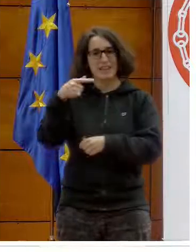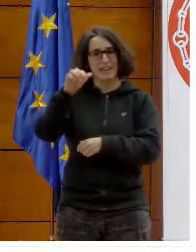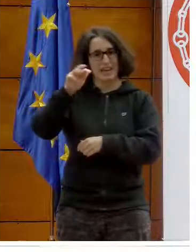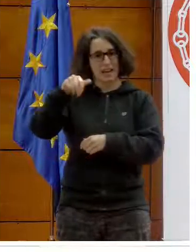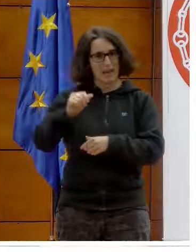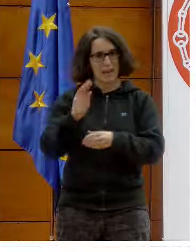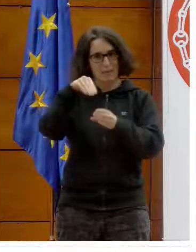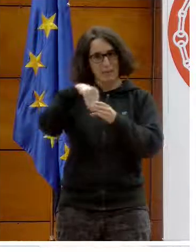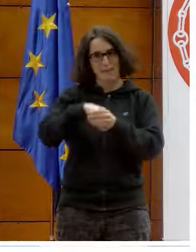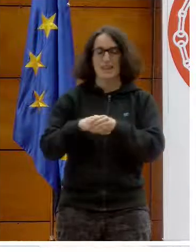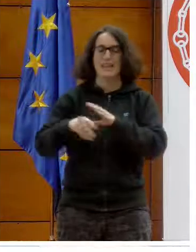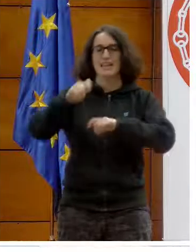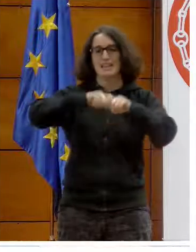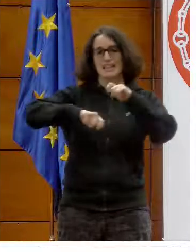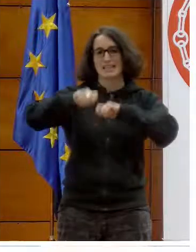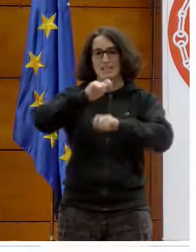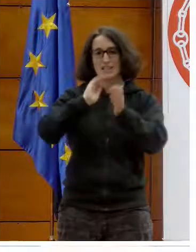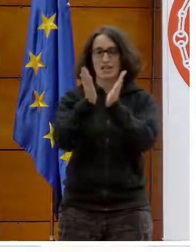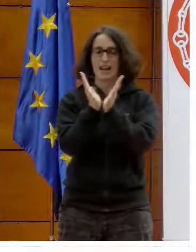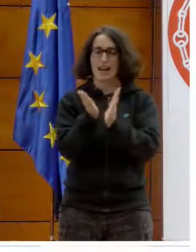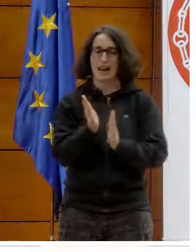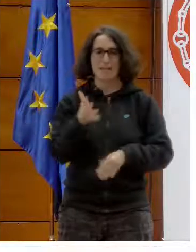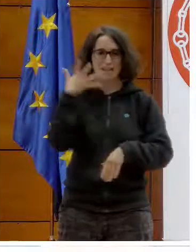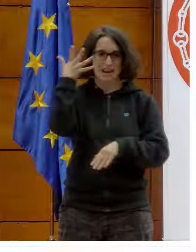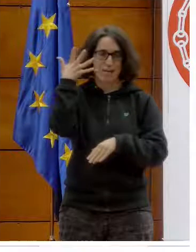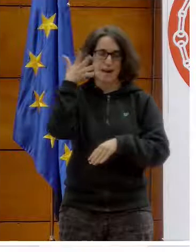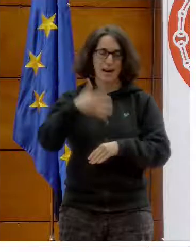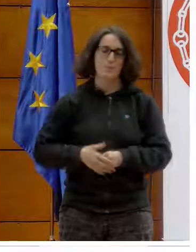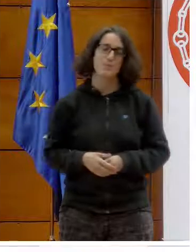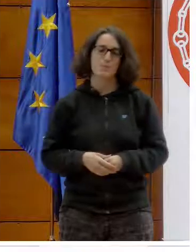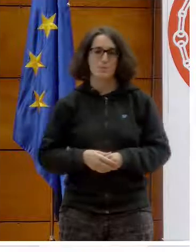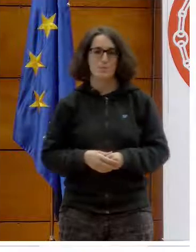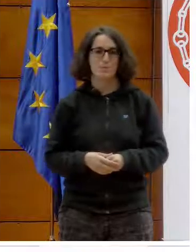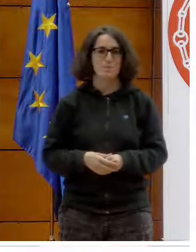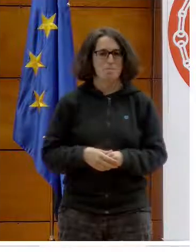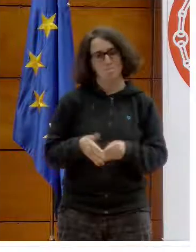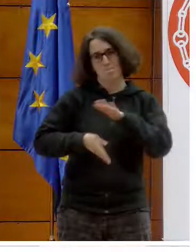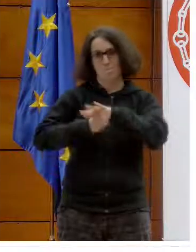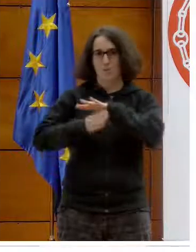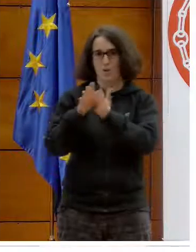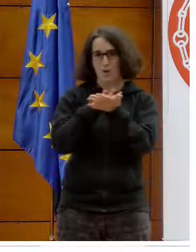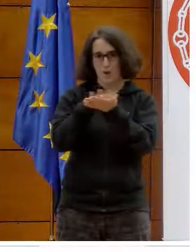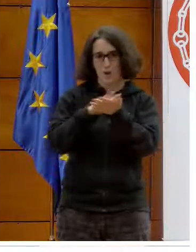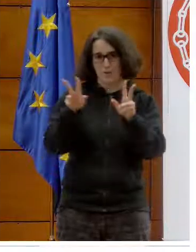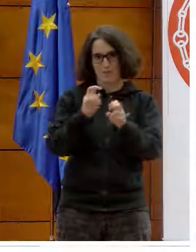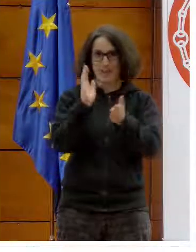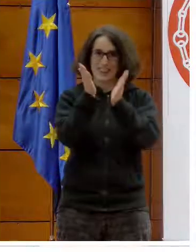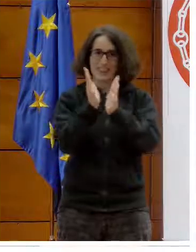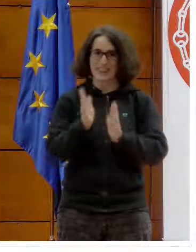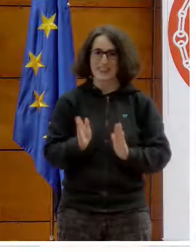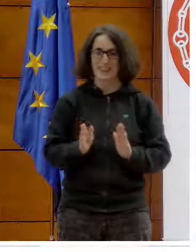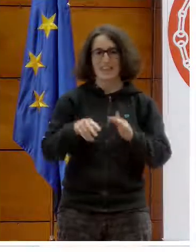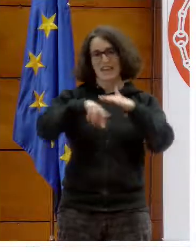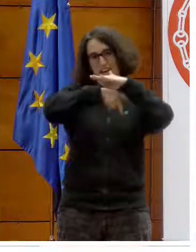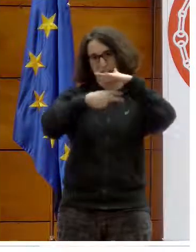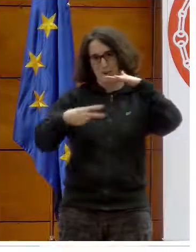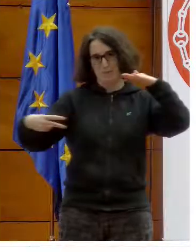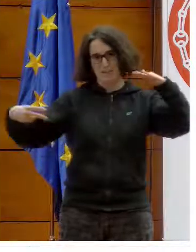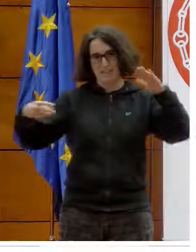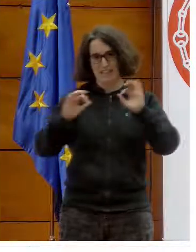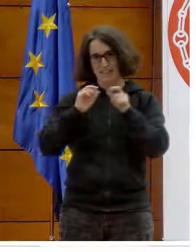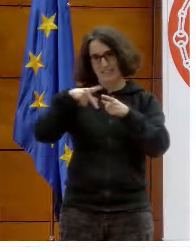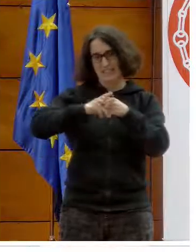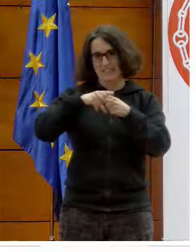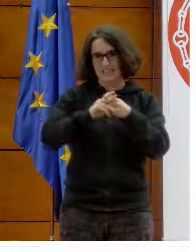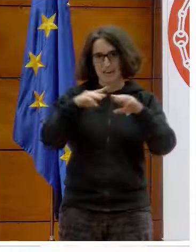Navarra, en ADACEN. Bueno, en mi presentación voy a seguir hablando de la terapia subacuática como herramienta de fisioterapia de una manera algo